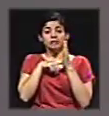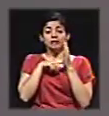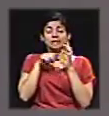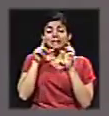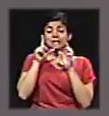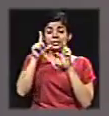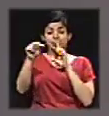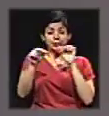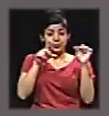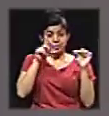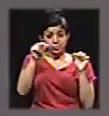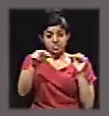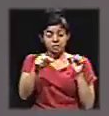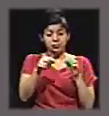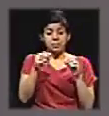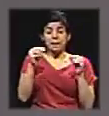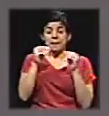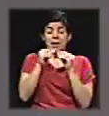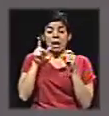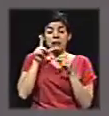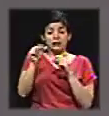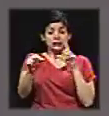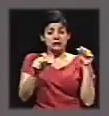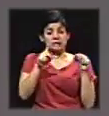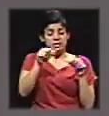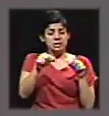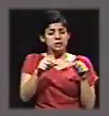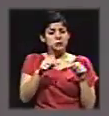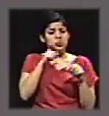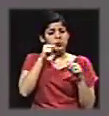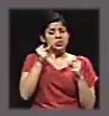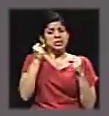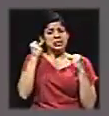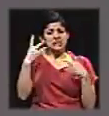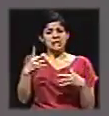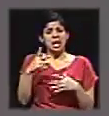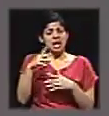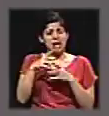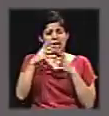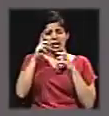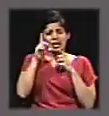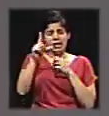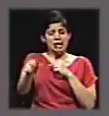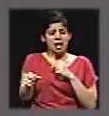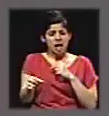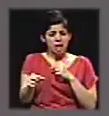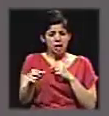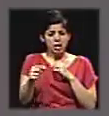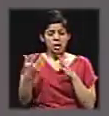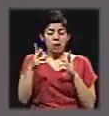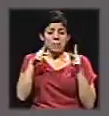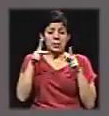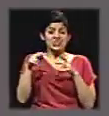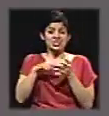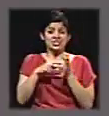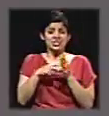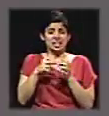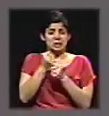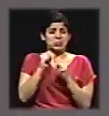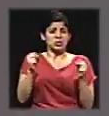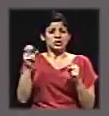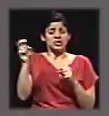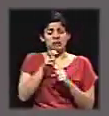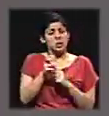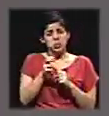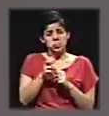distancia, las mayores distancias no eran tan grandes, digamos, en términos de que la gente no pudiera